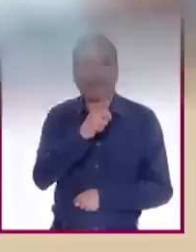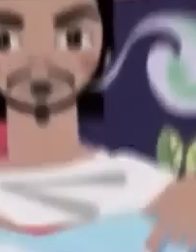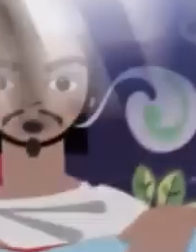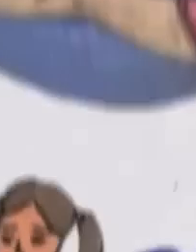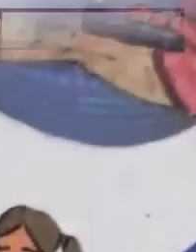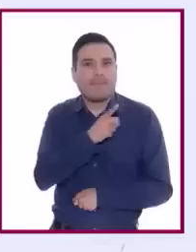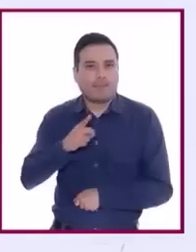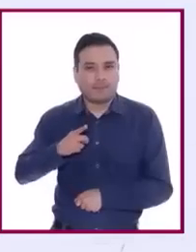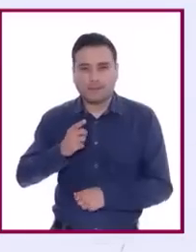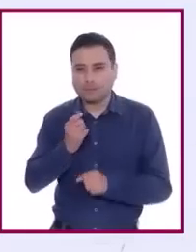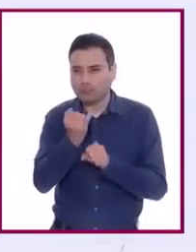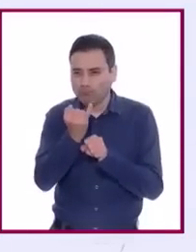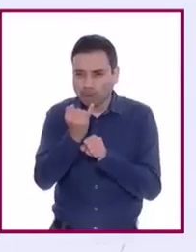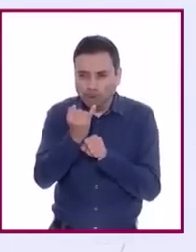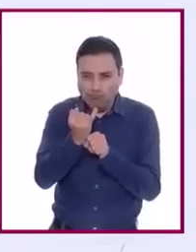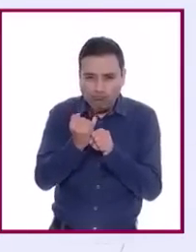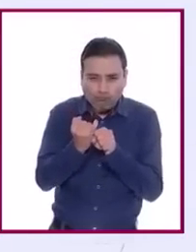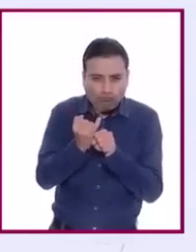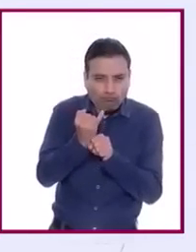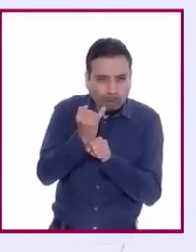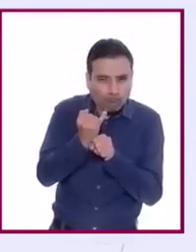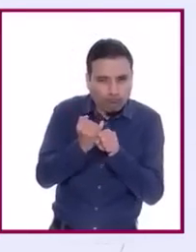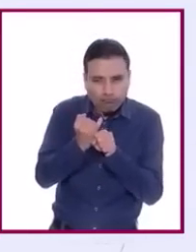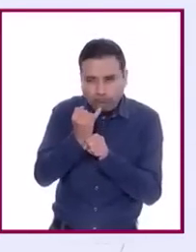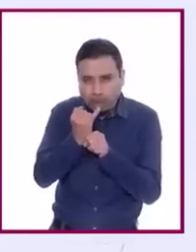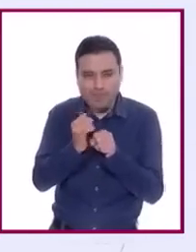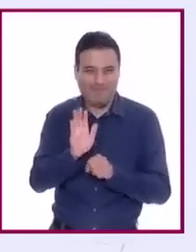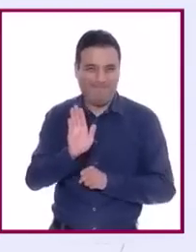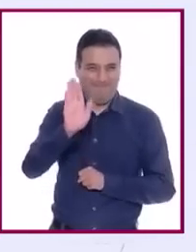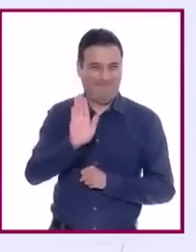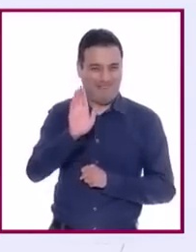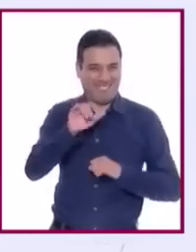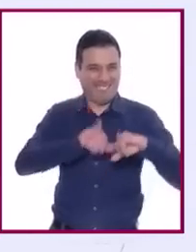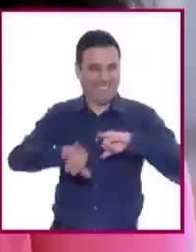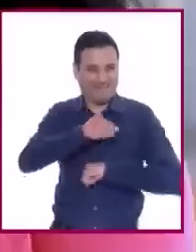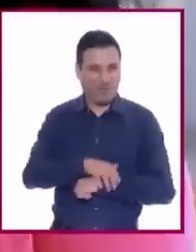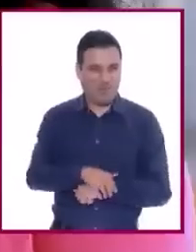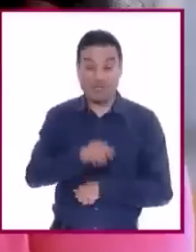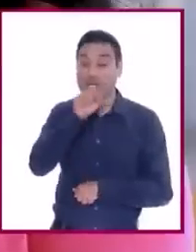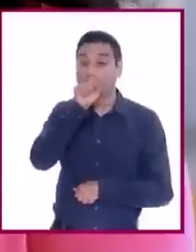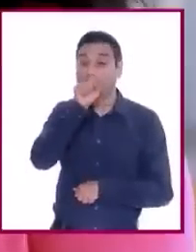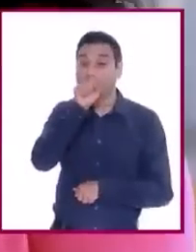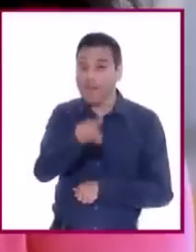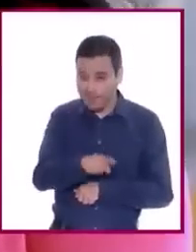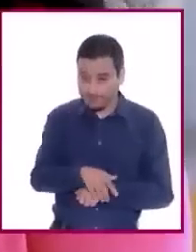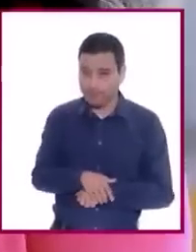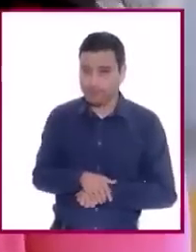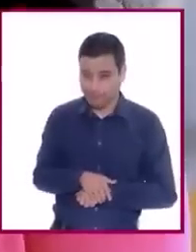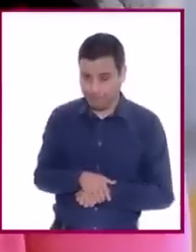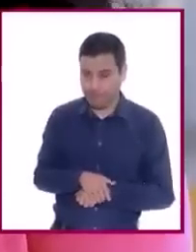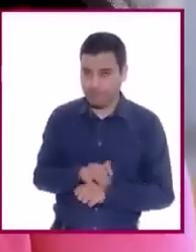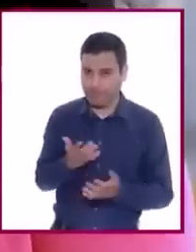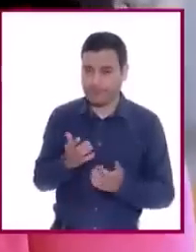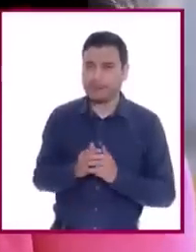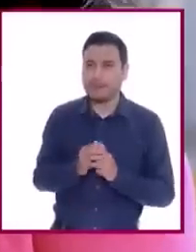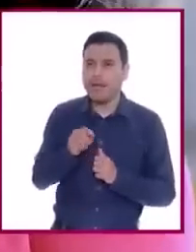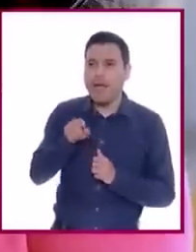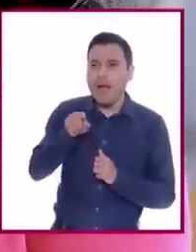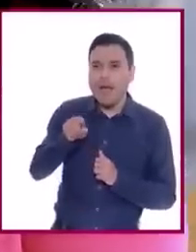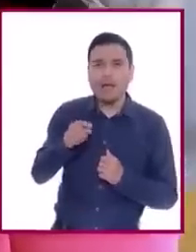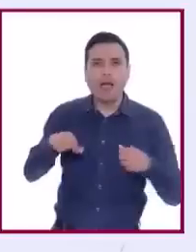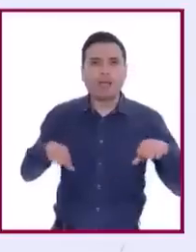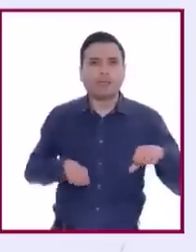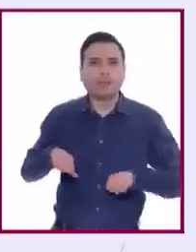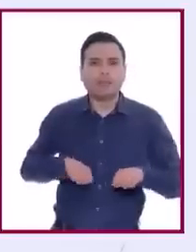científicas también se les propone experimentar Aunque debo aclarar que no es una situación